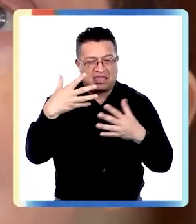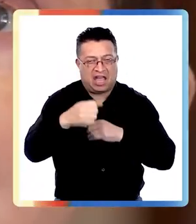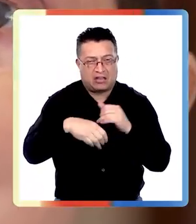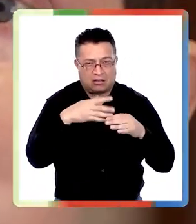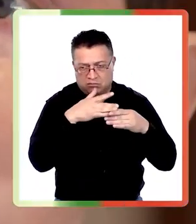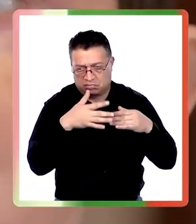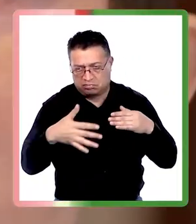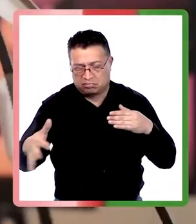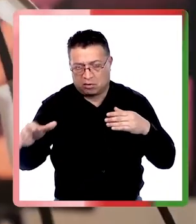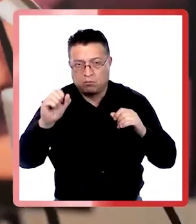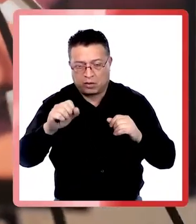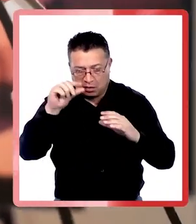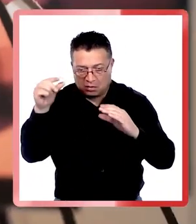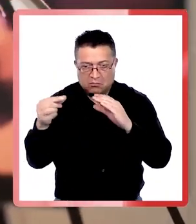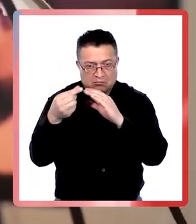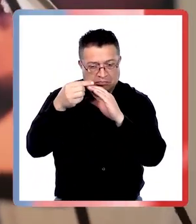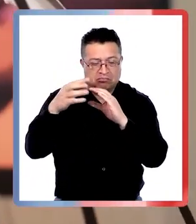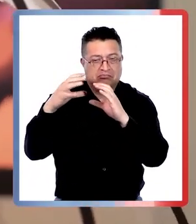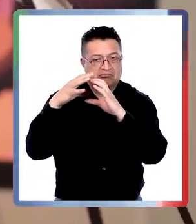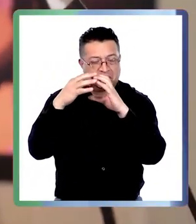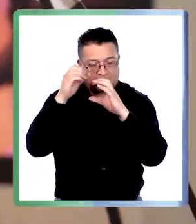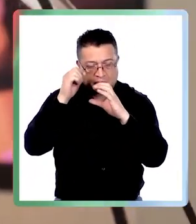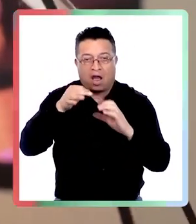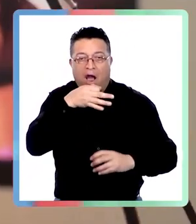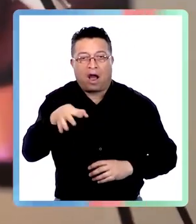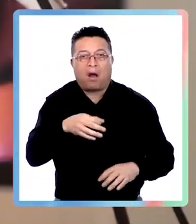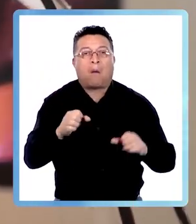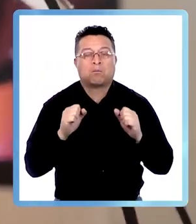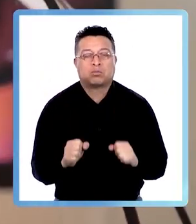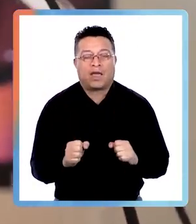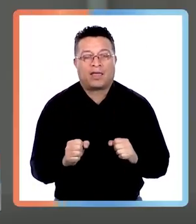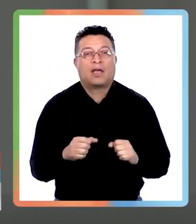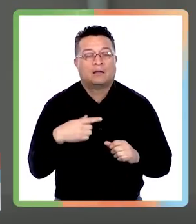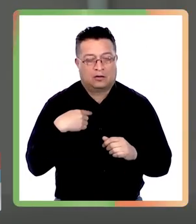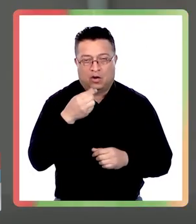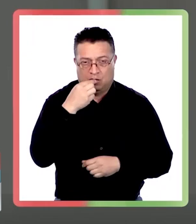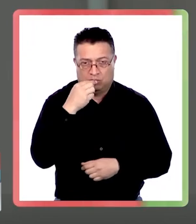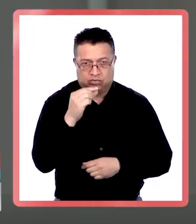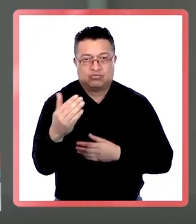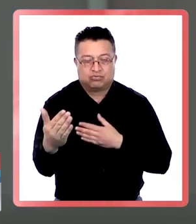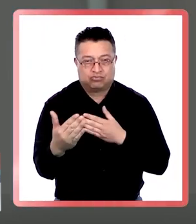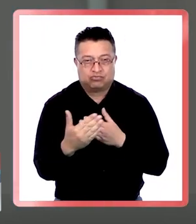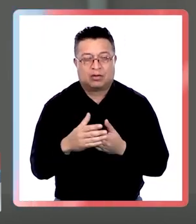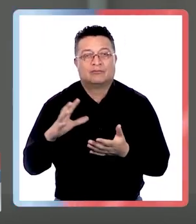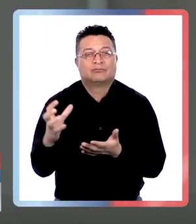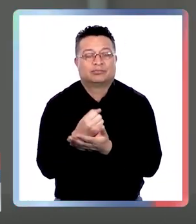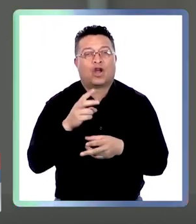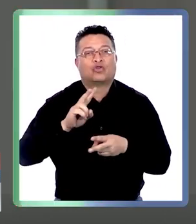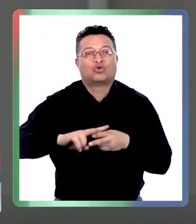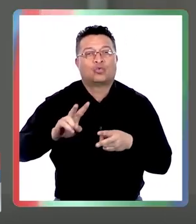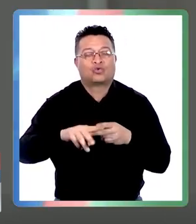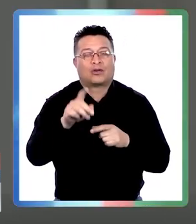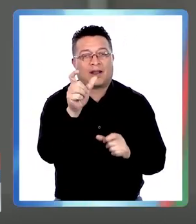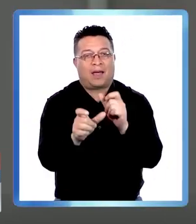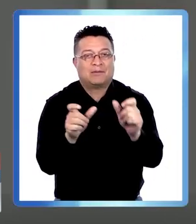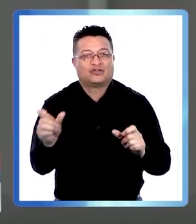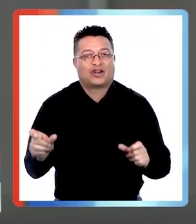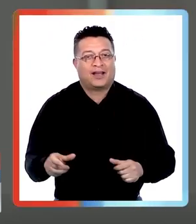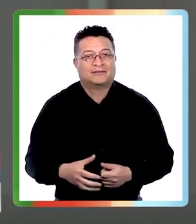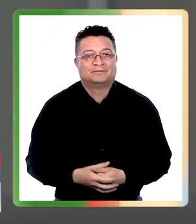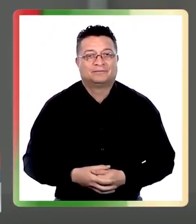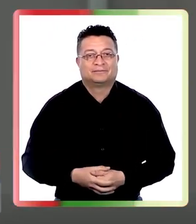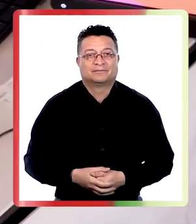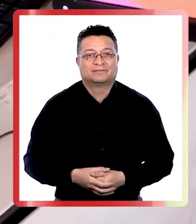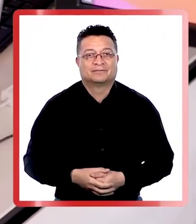un dispositivo que permita restablecer el habla, y estamos muy cerca para que esto sea una solución para los pacientes.